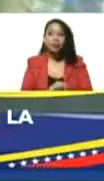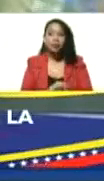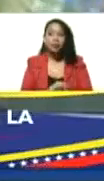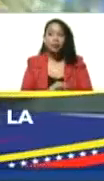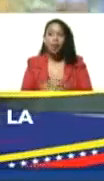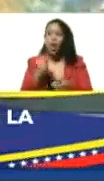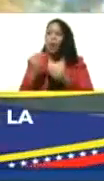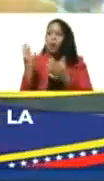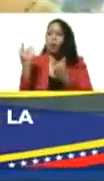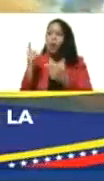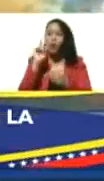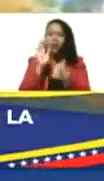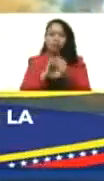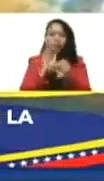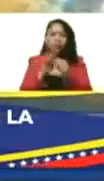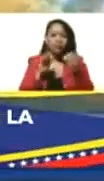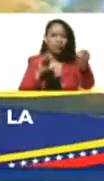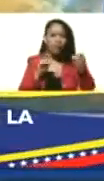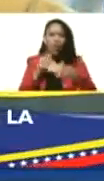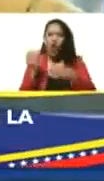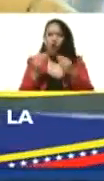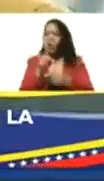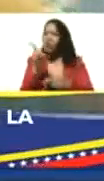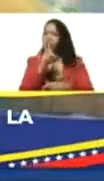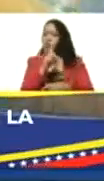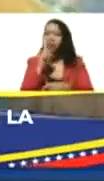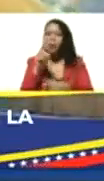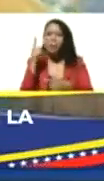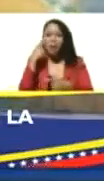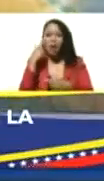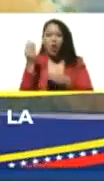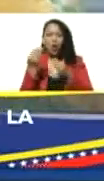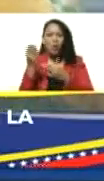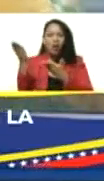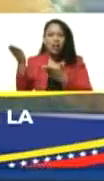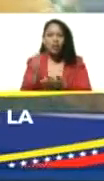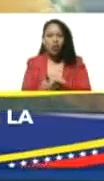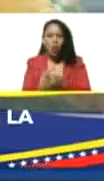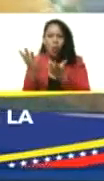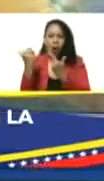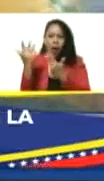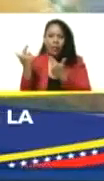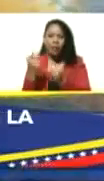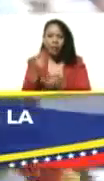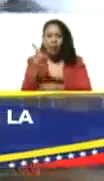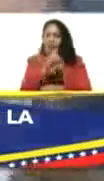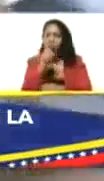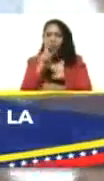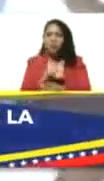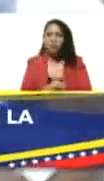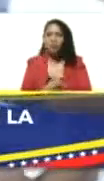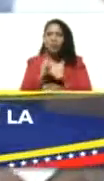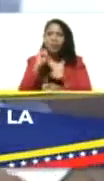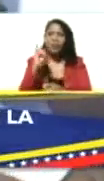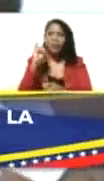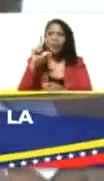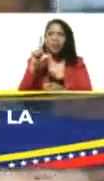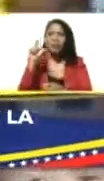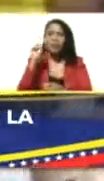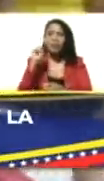¿Cómo es eso? Dale un micrófono aquí. ¿Cómo que te llamas tú? Vamos a ver cómo es eso. Cuéntamelo, ¿cómo te llamas tú? Ilse Maestre,